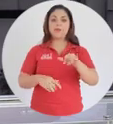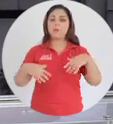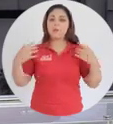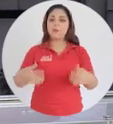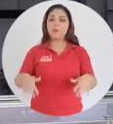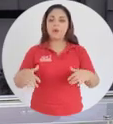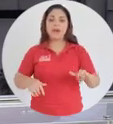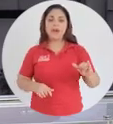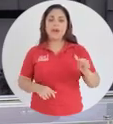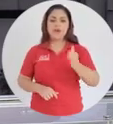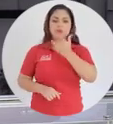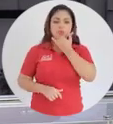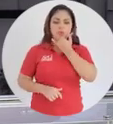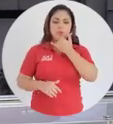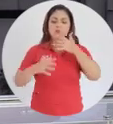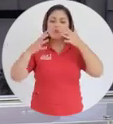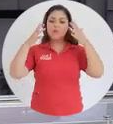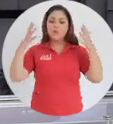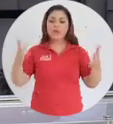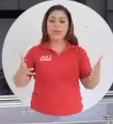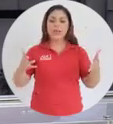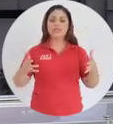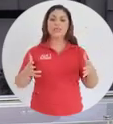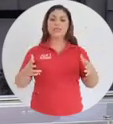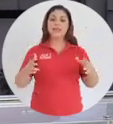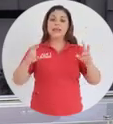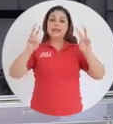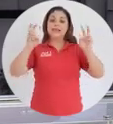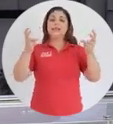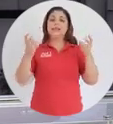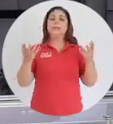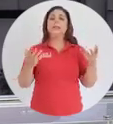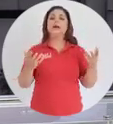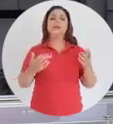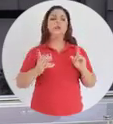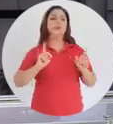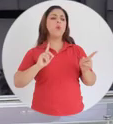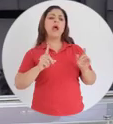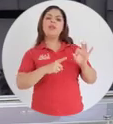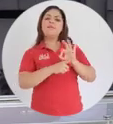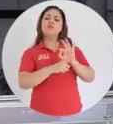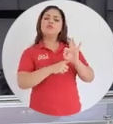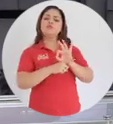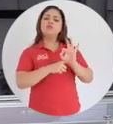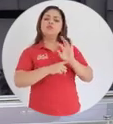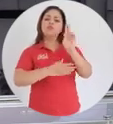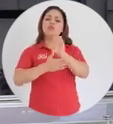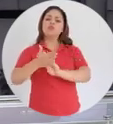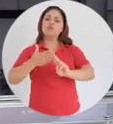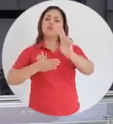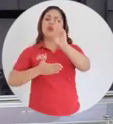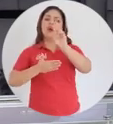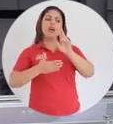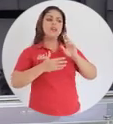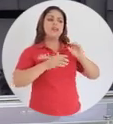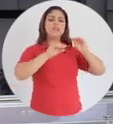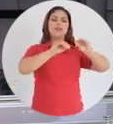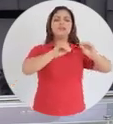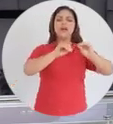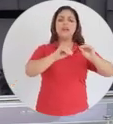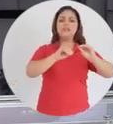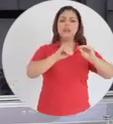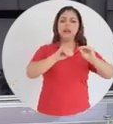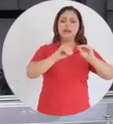uno de los grandes errores, ¿verdad? Con el tema incluso de cuál es la función que tienen las universidades y los centros